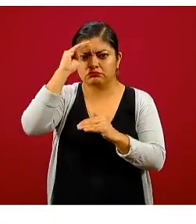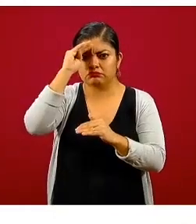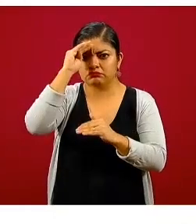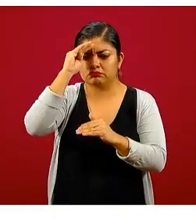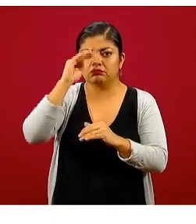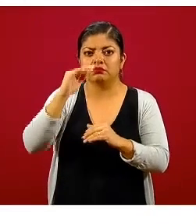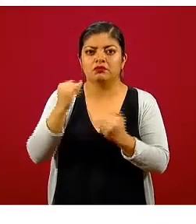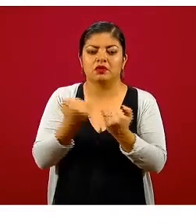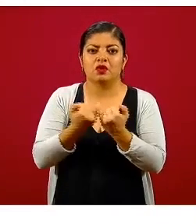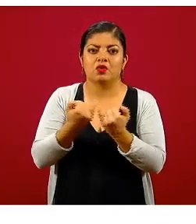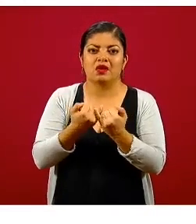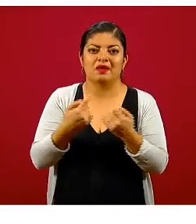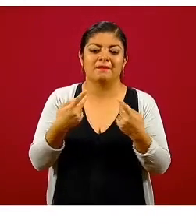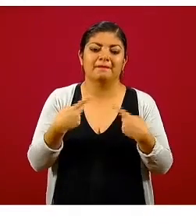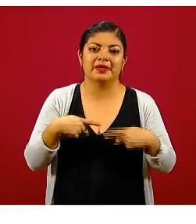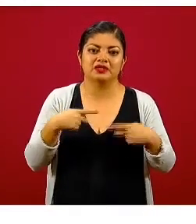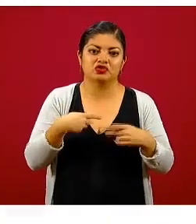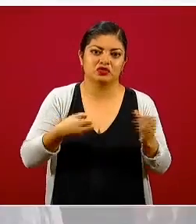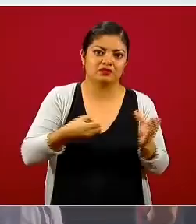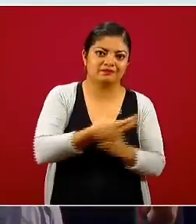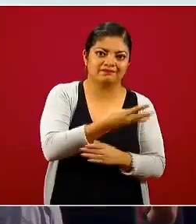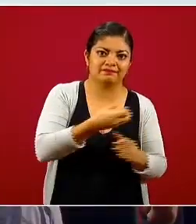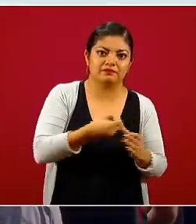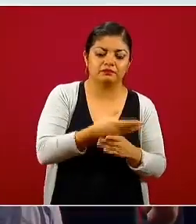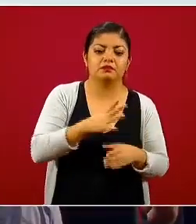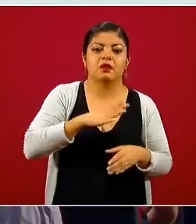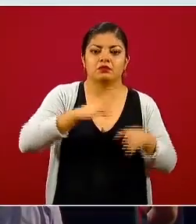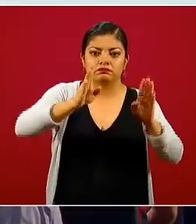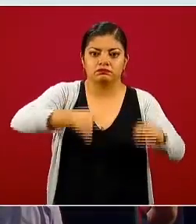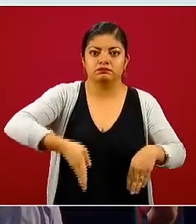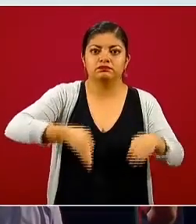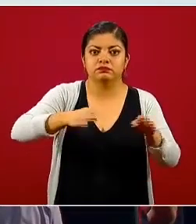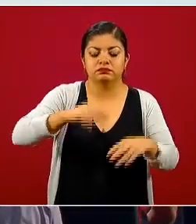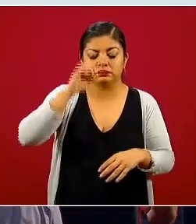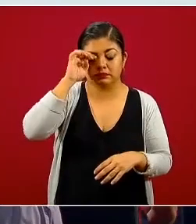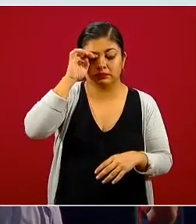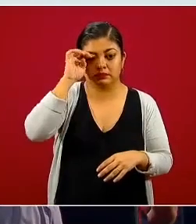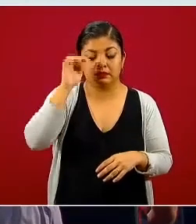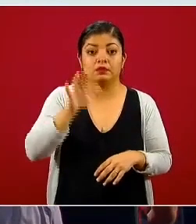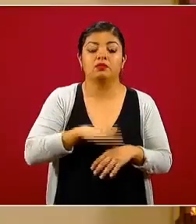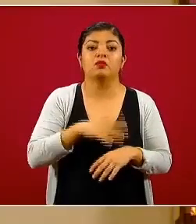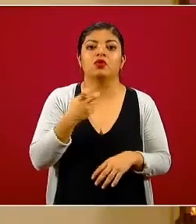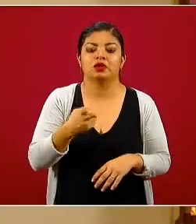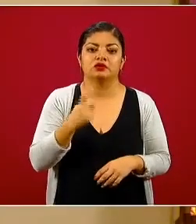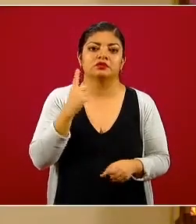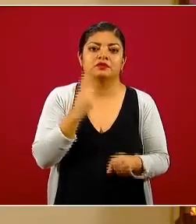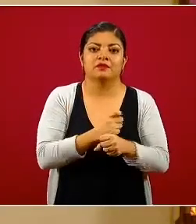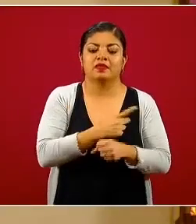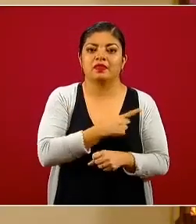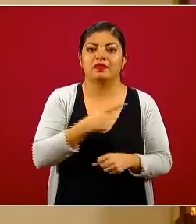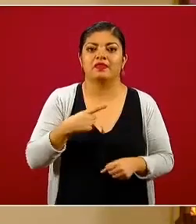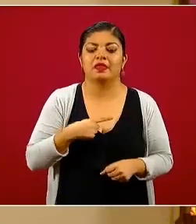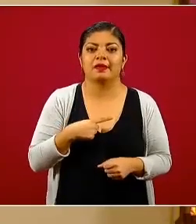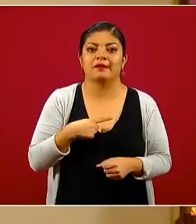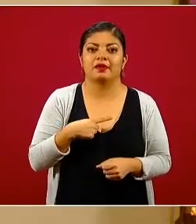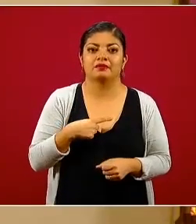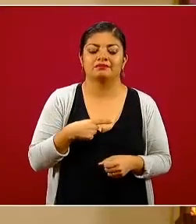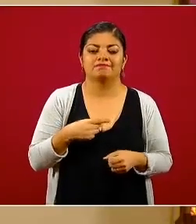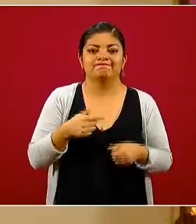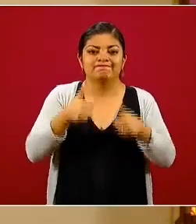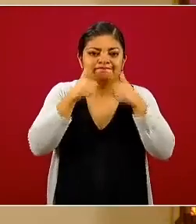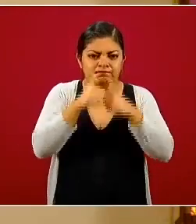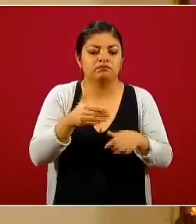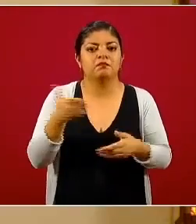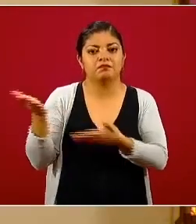egresan y el balance entre las camas que se pueden reconvertir y por lo tanto dar mayor capacidad para seguir